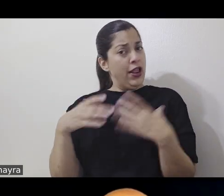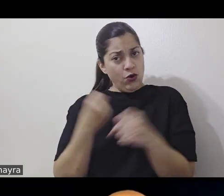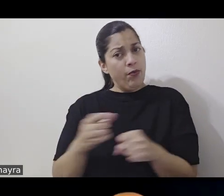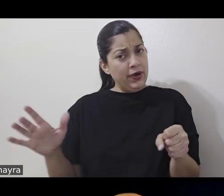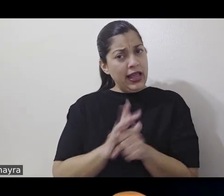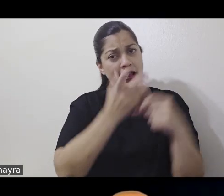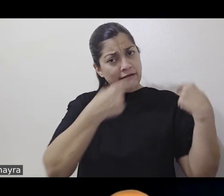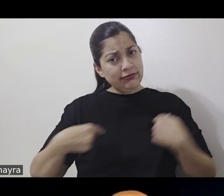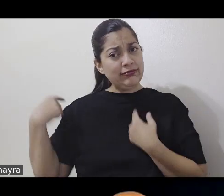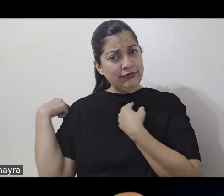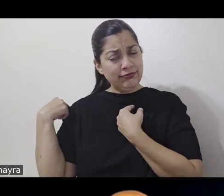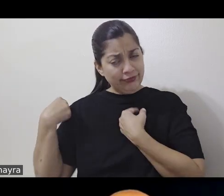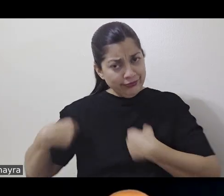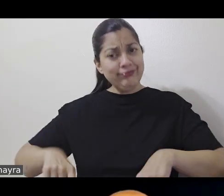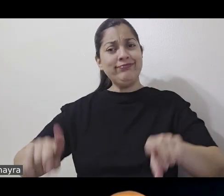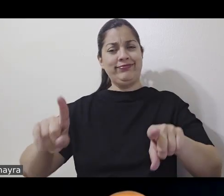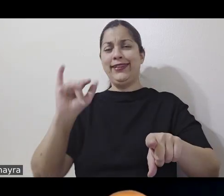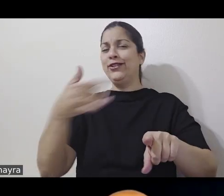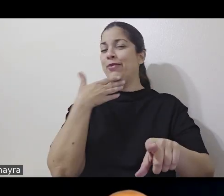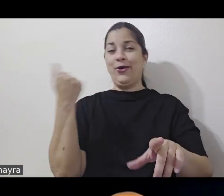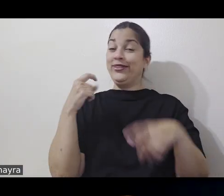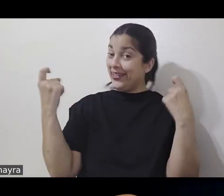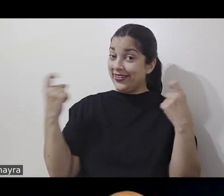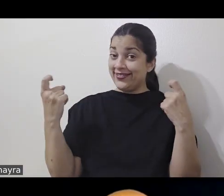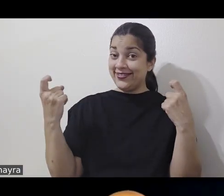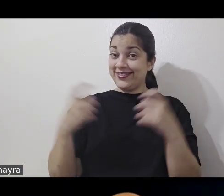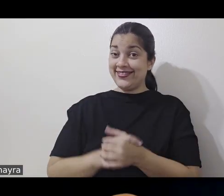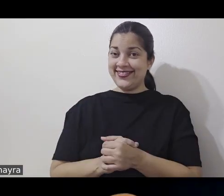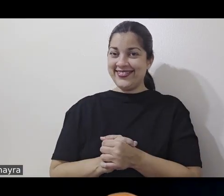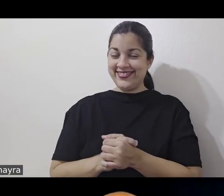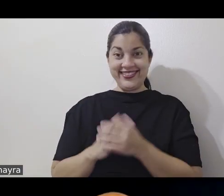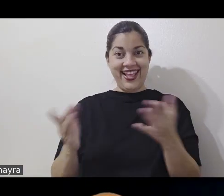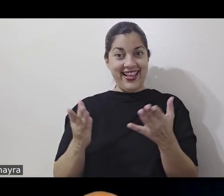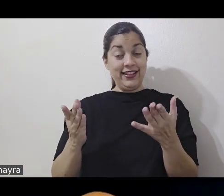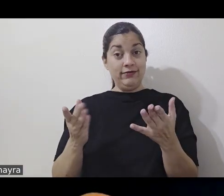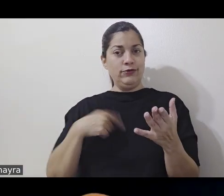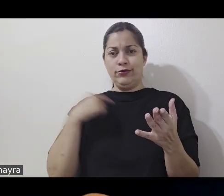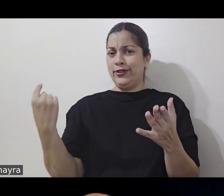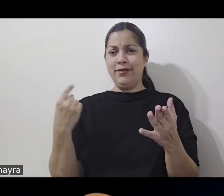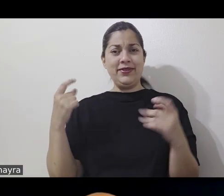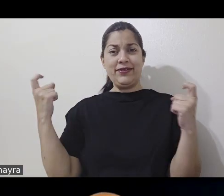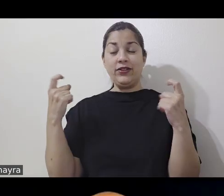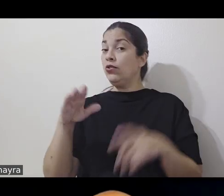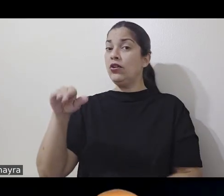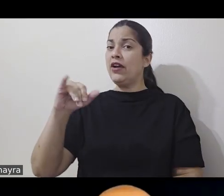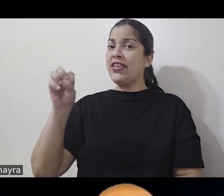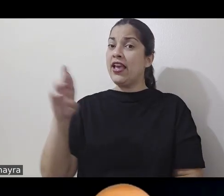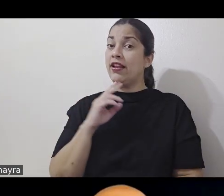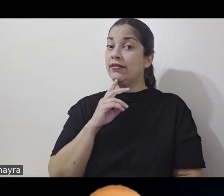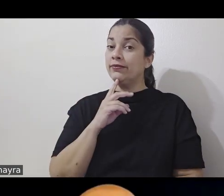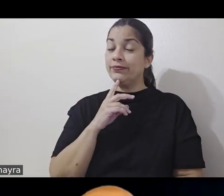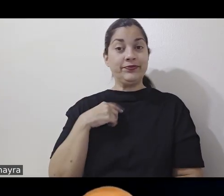que esto es lo mejor que hay, celebrar. Mire, aquí somos celebrantes siempre. Javier.